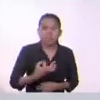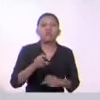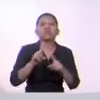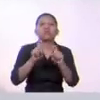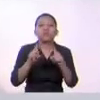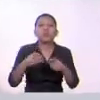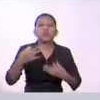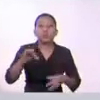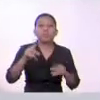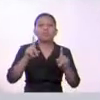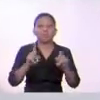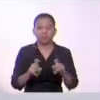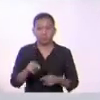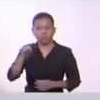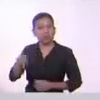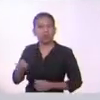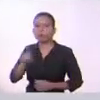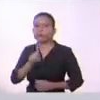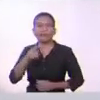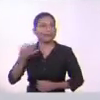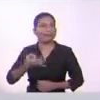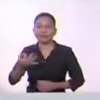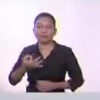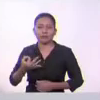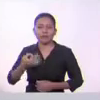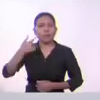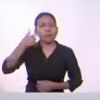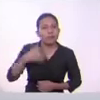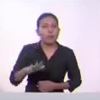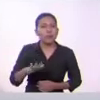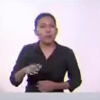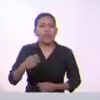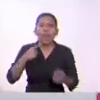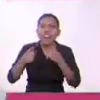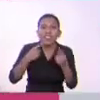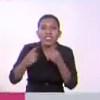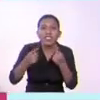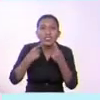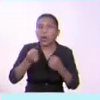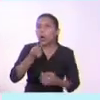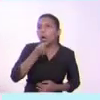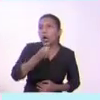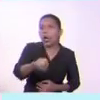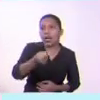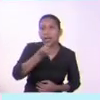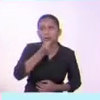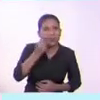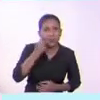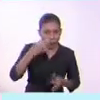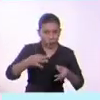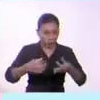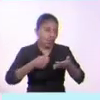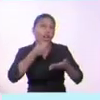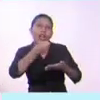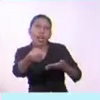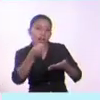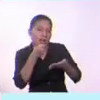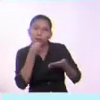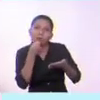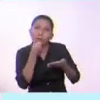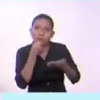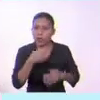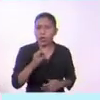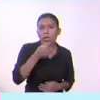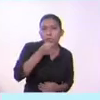necesario. Y un ejemplo de ello son las entrevistas periodísticas. El perfil del buen